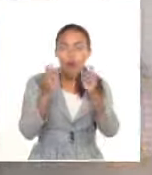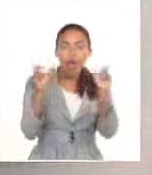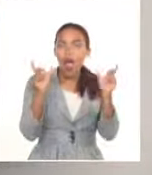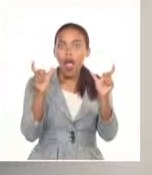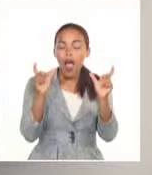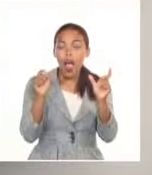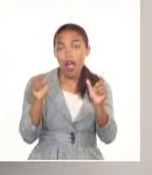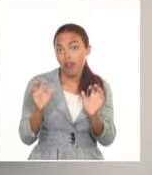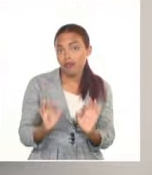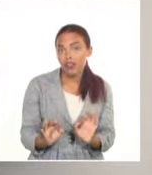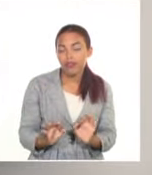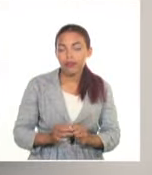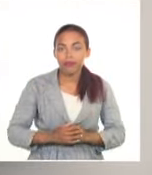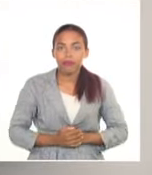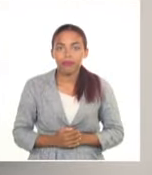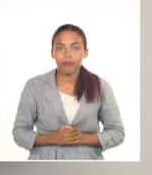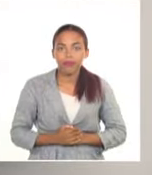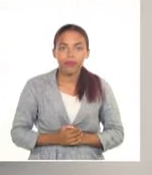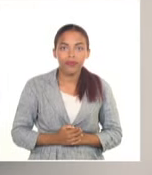Fidel.